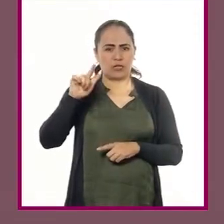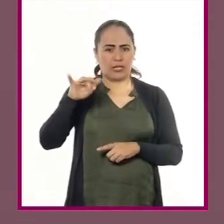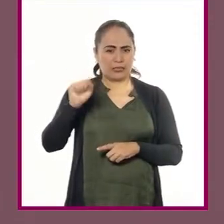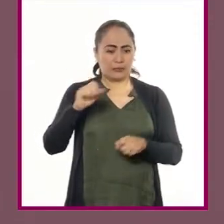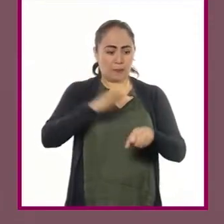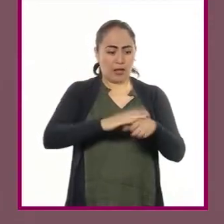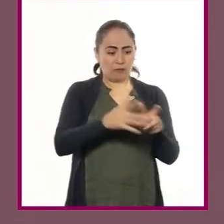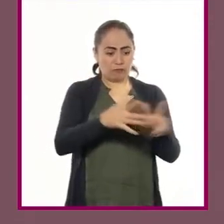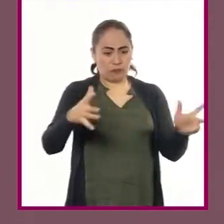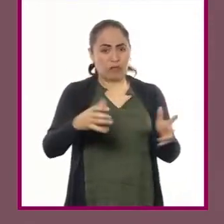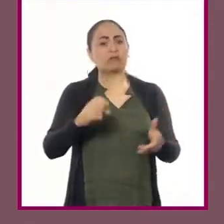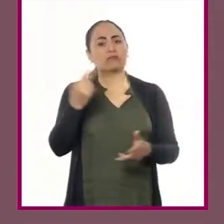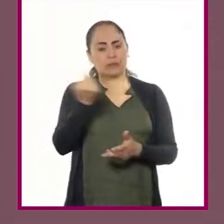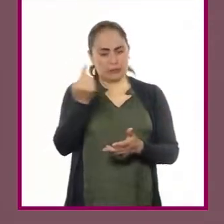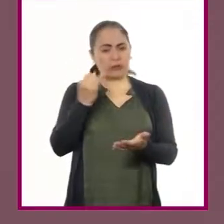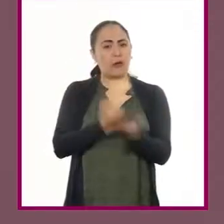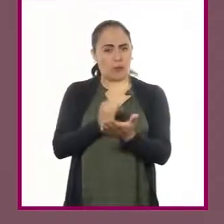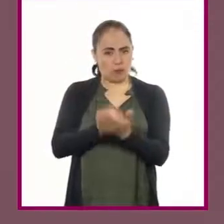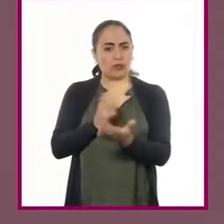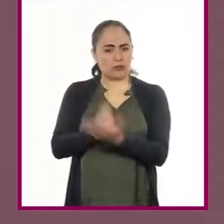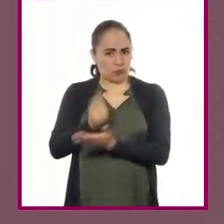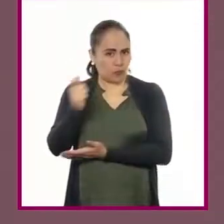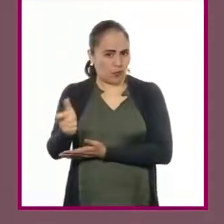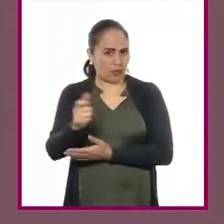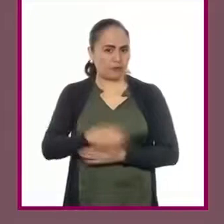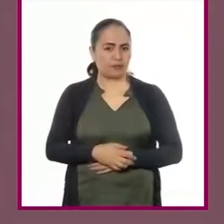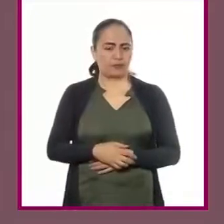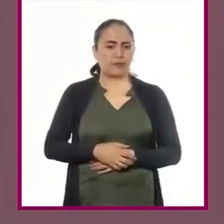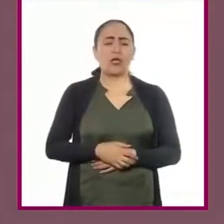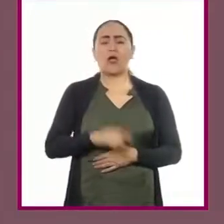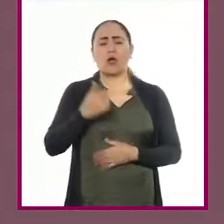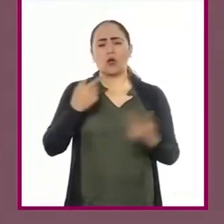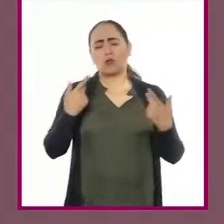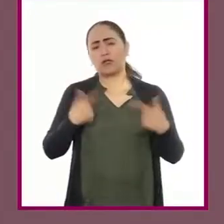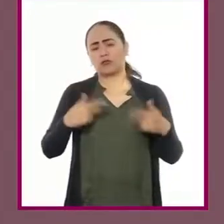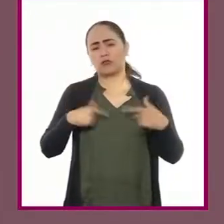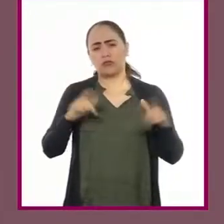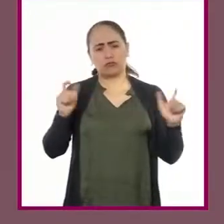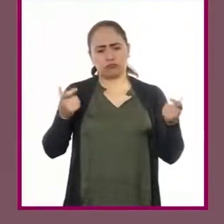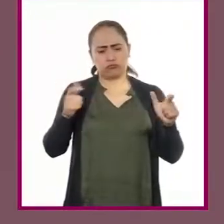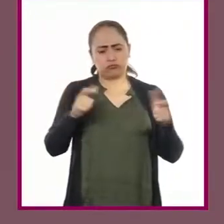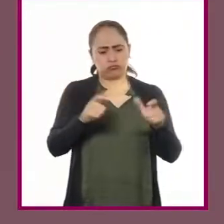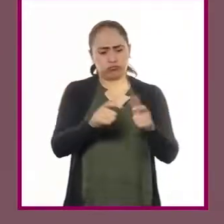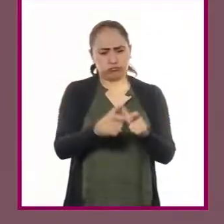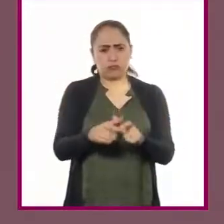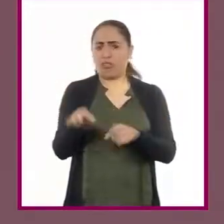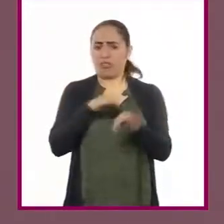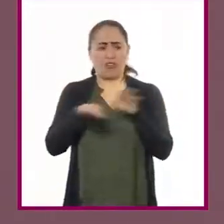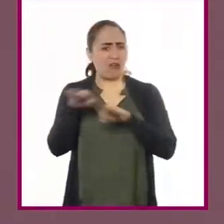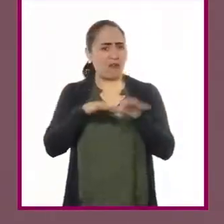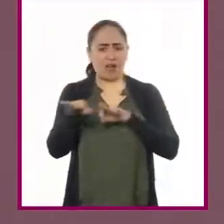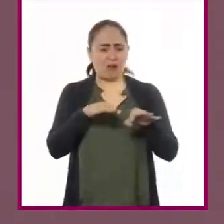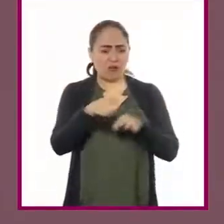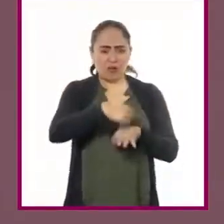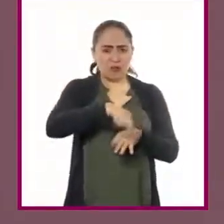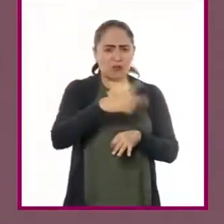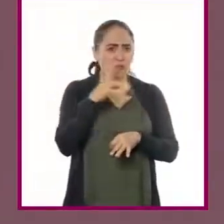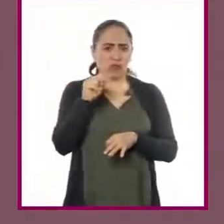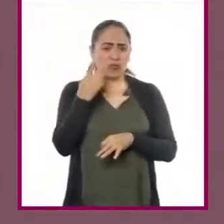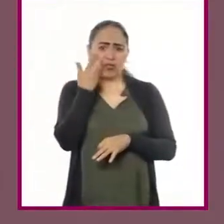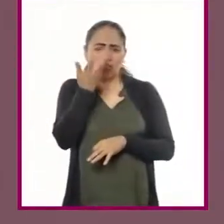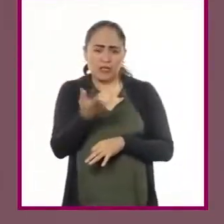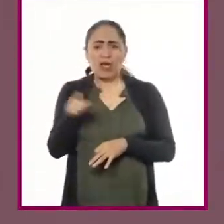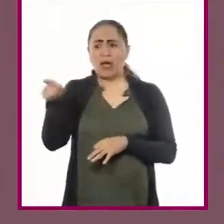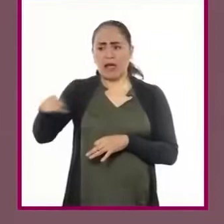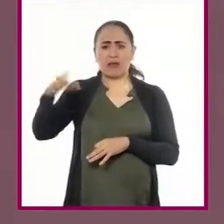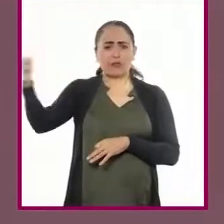debían pagarlo. Ante la disminución de la población indígena como mano de obra, los españoles trajeron esclavos